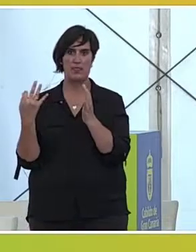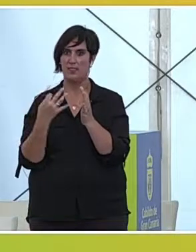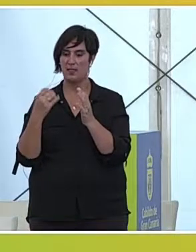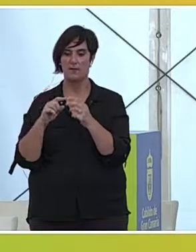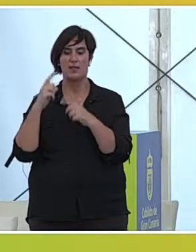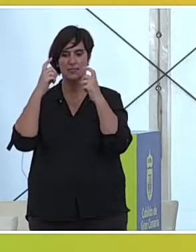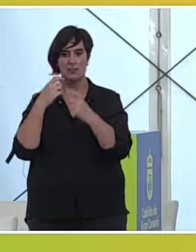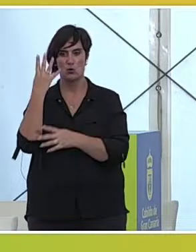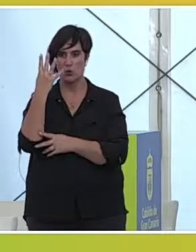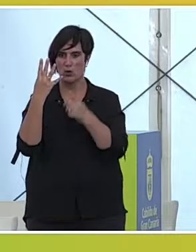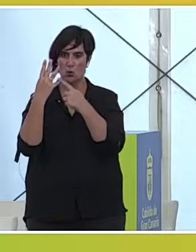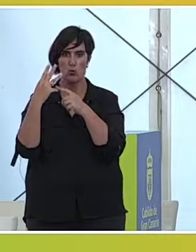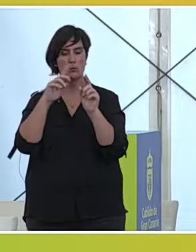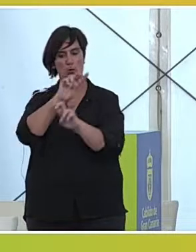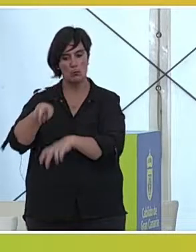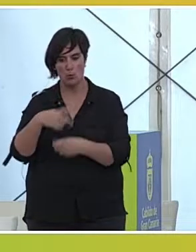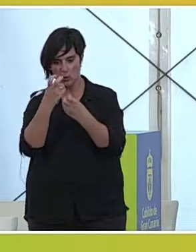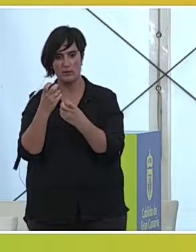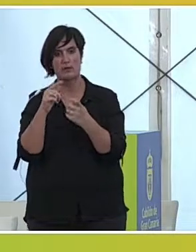cuarto intento que hicimos.